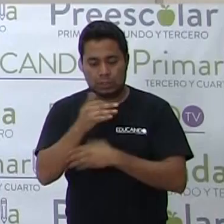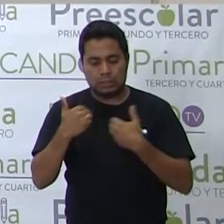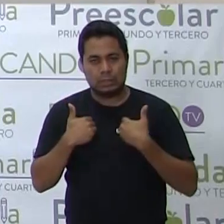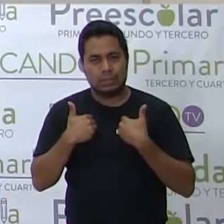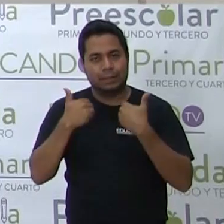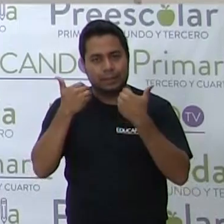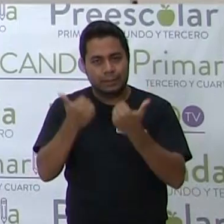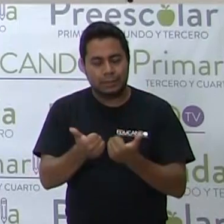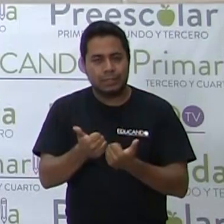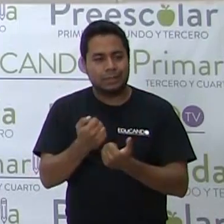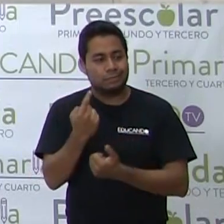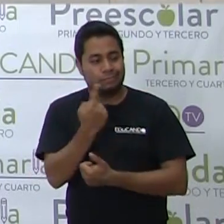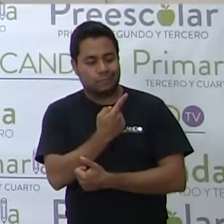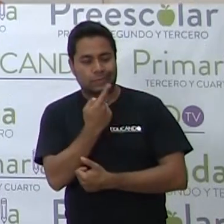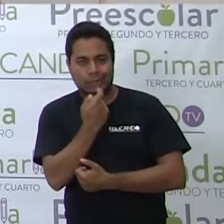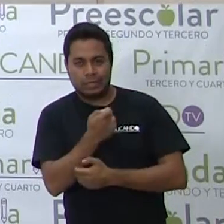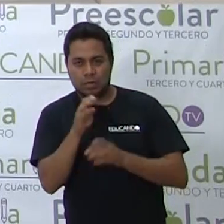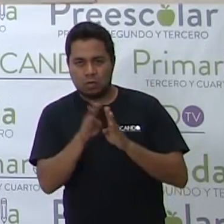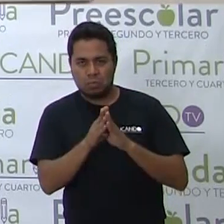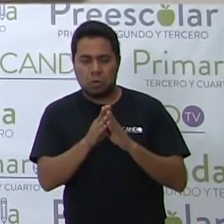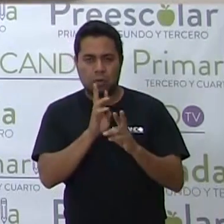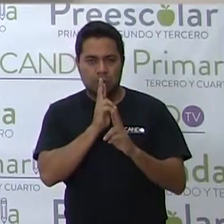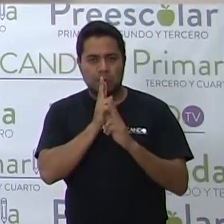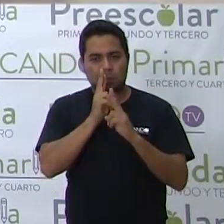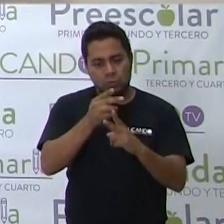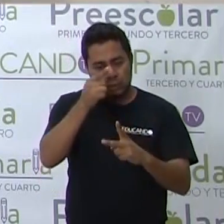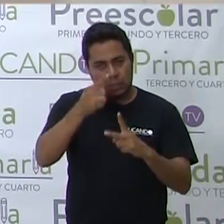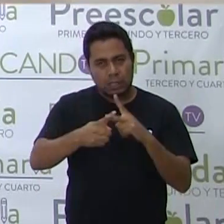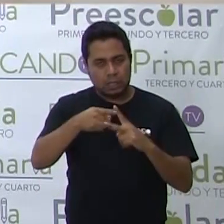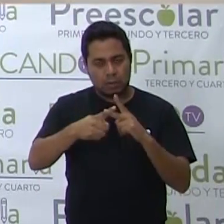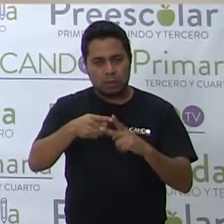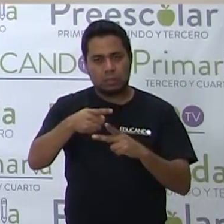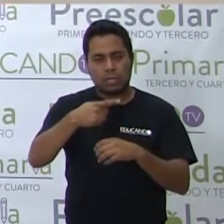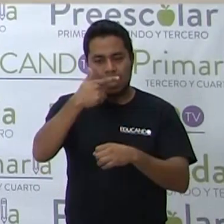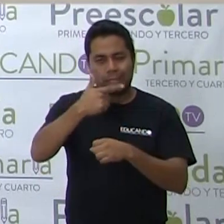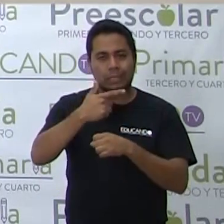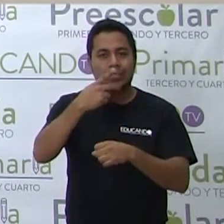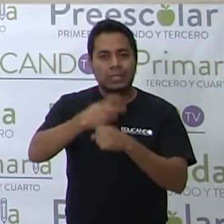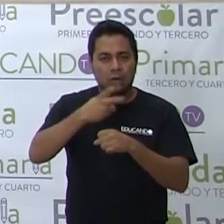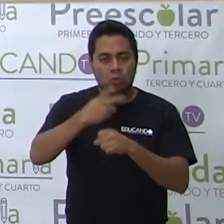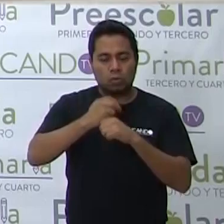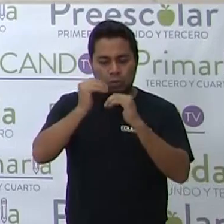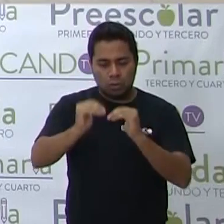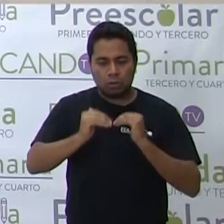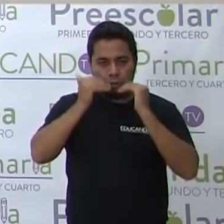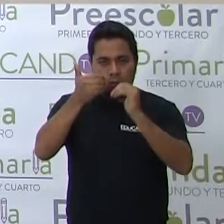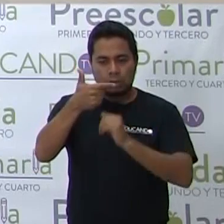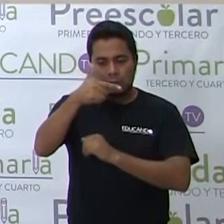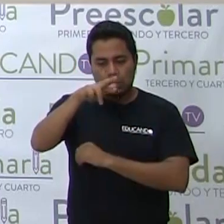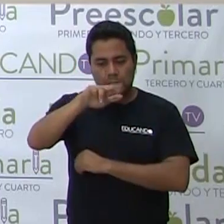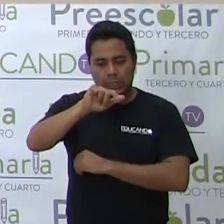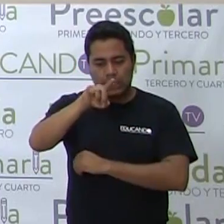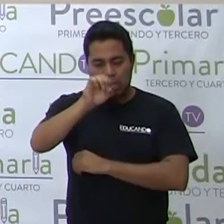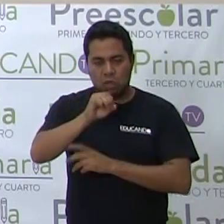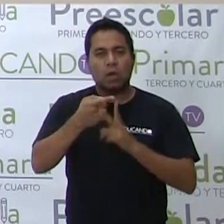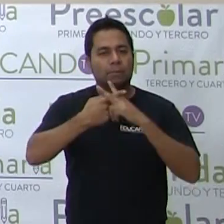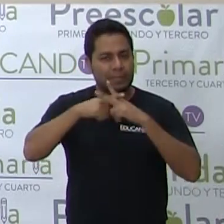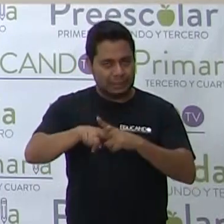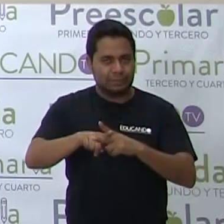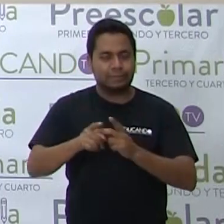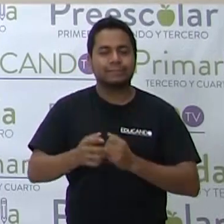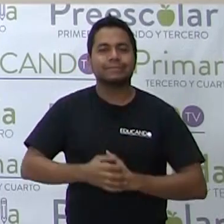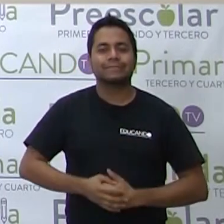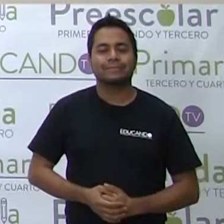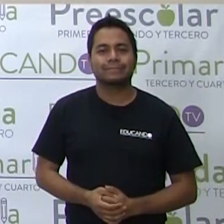entender y comprender cómo se resuelve las ecuaciones cuadráticas o de segundo grado vamos a